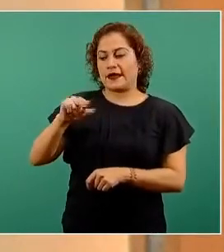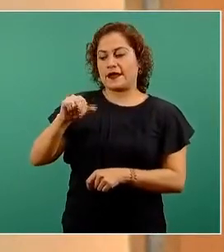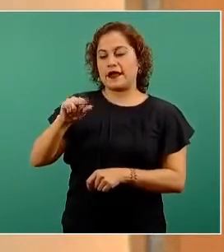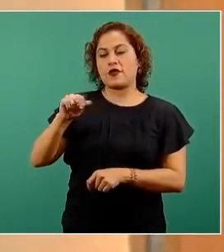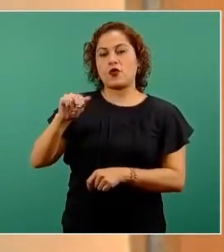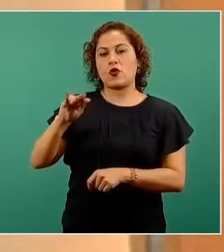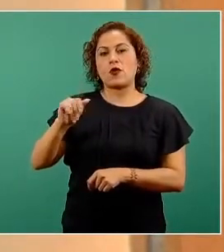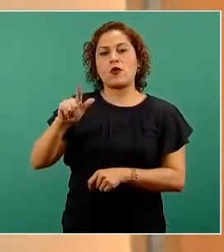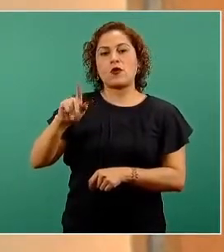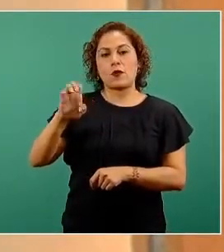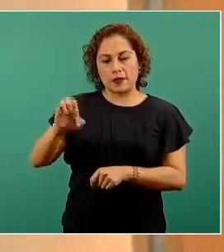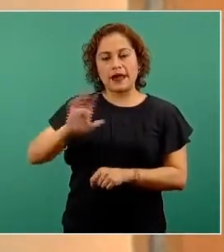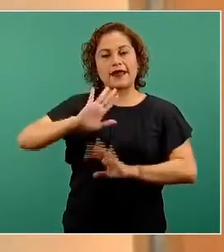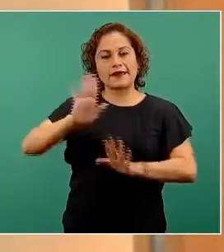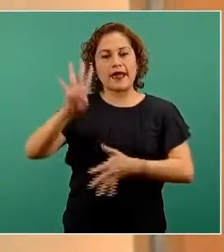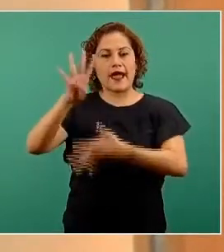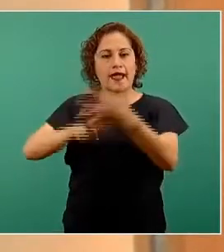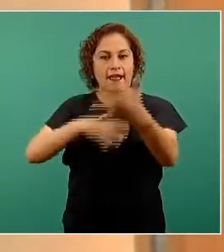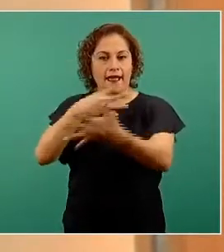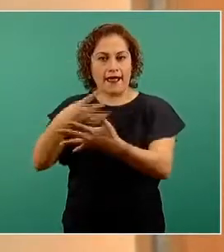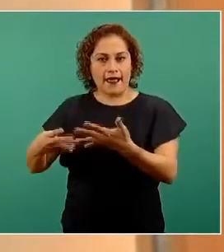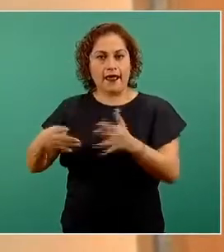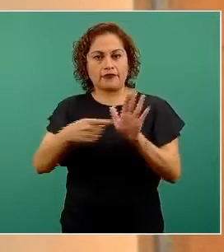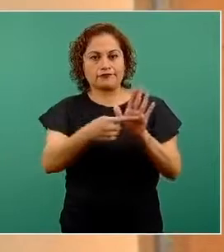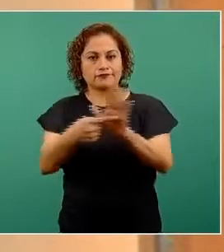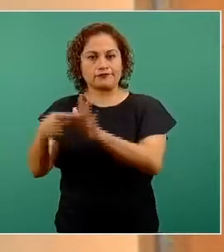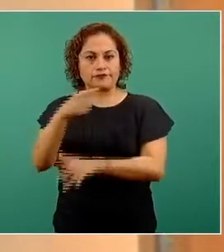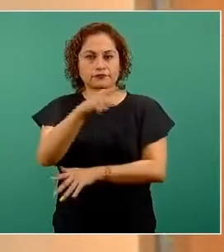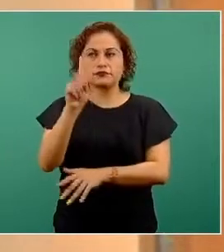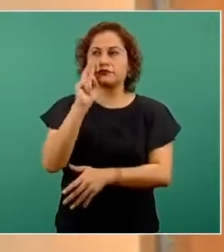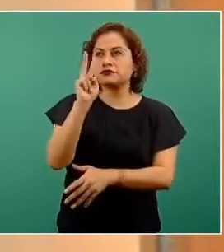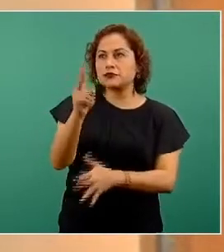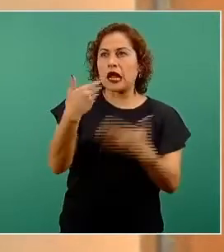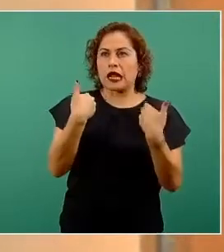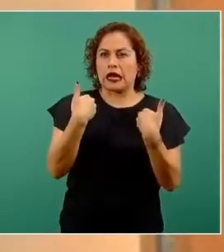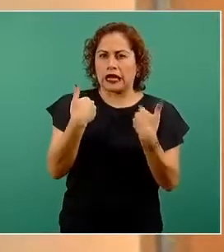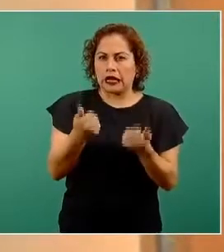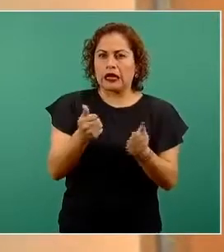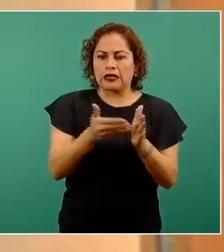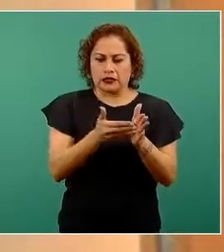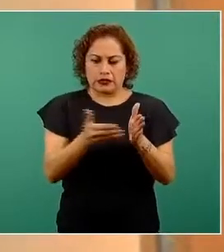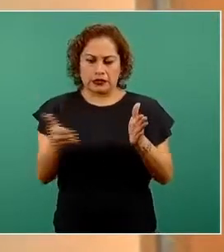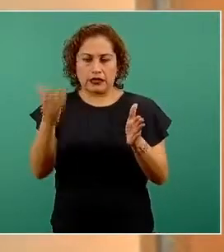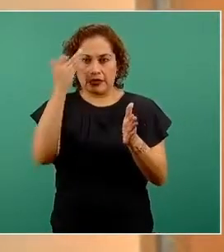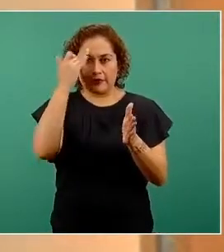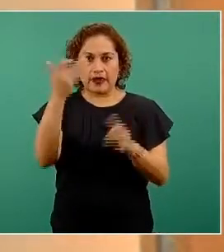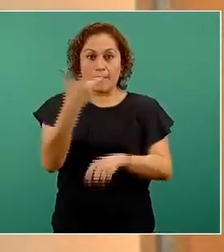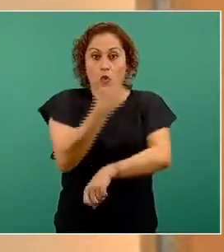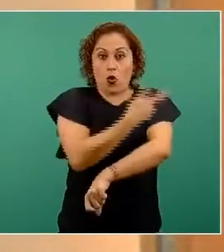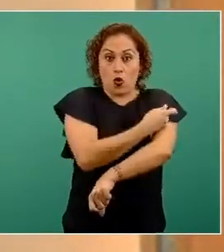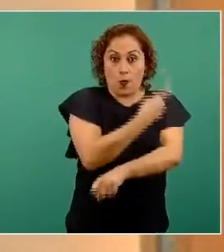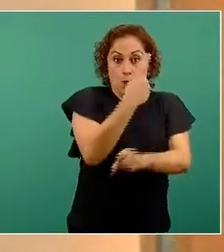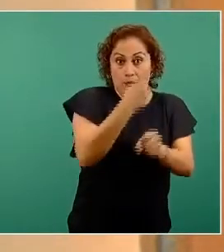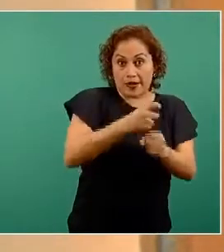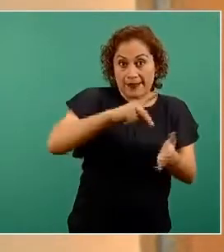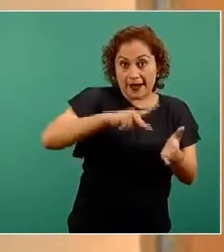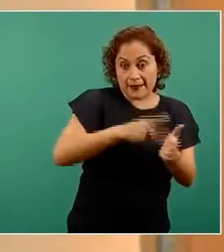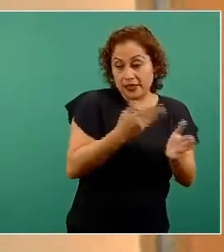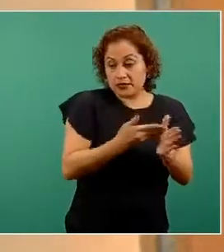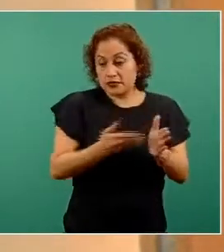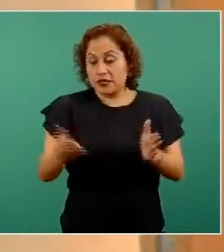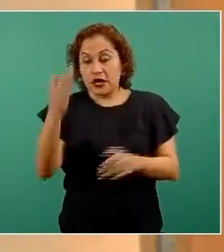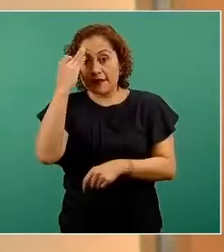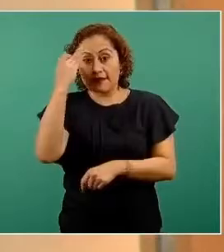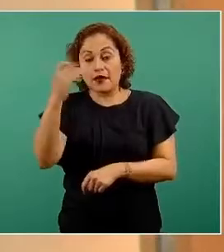tablita para el uso de la población que indica cuánto es el tiempo que debe transcurrir entre la primera dosis y la segunda